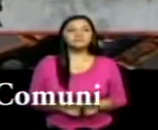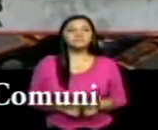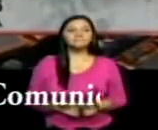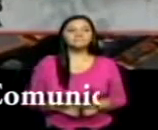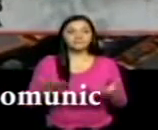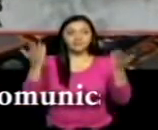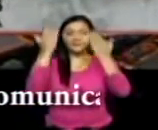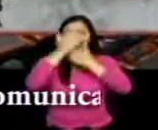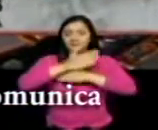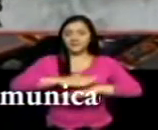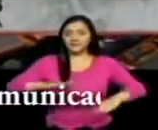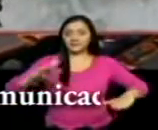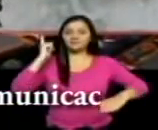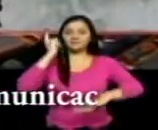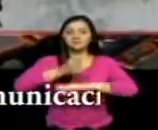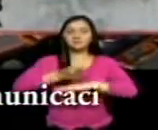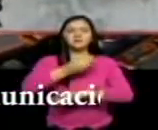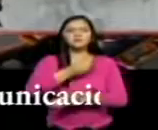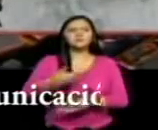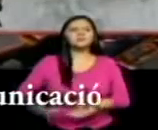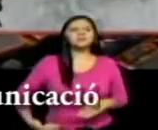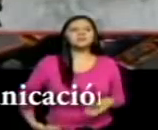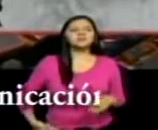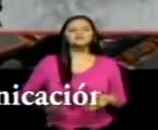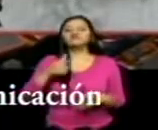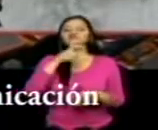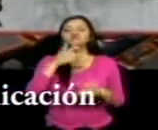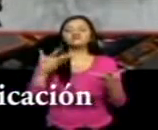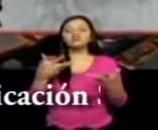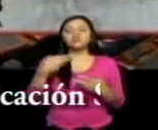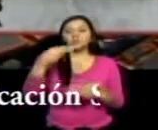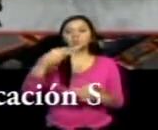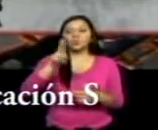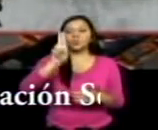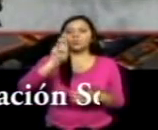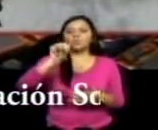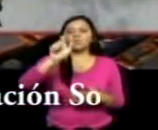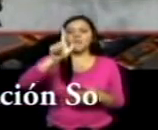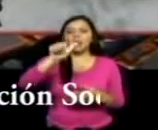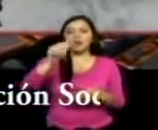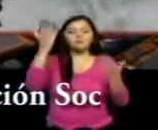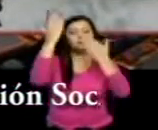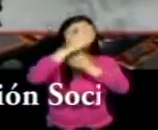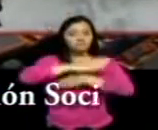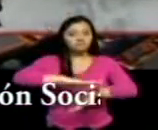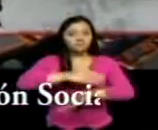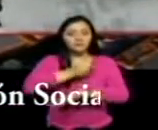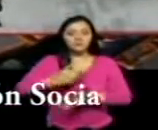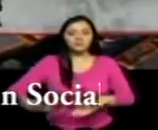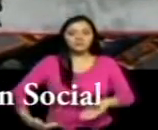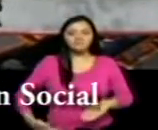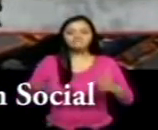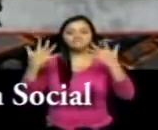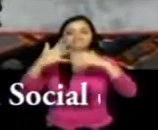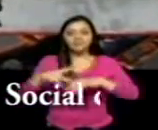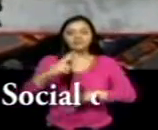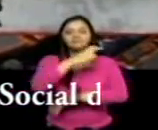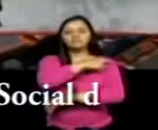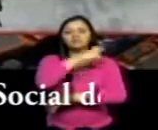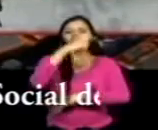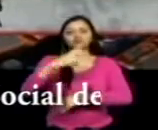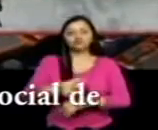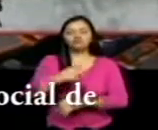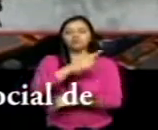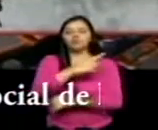Habiendo concluido el mandato presidencial del señor Ollanta Moisés Humalatazo, enseguida el oficial mayor del Congreso de